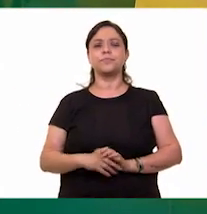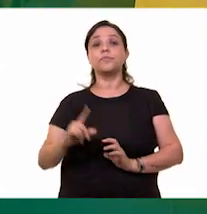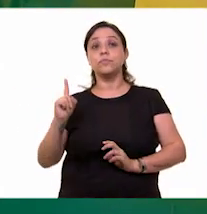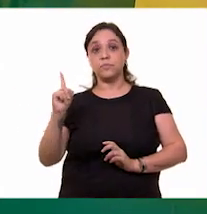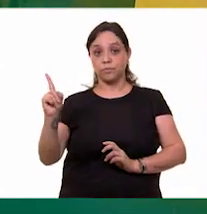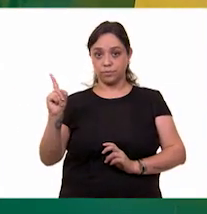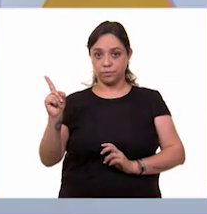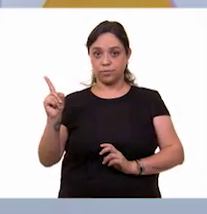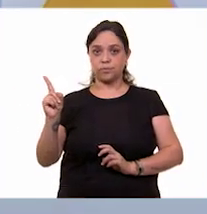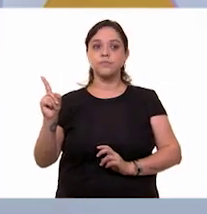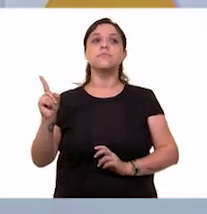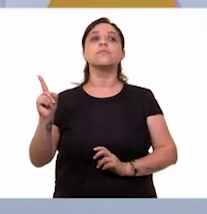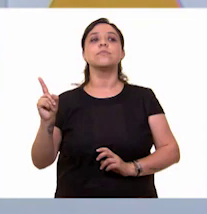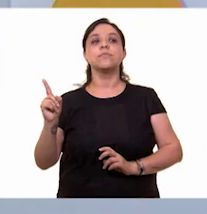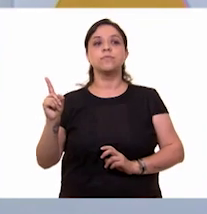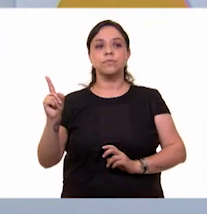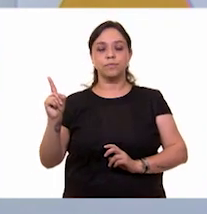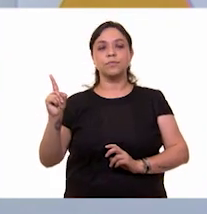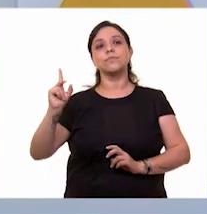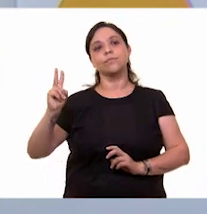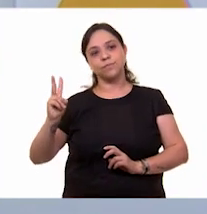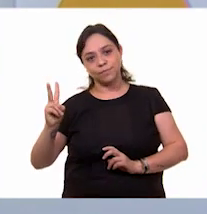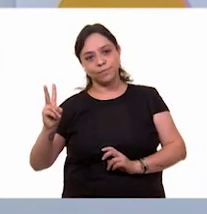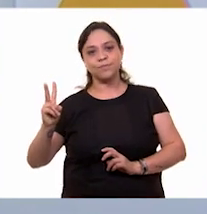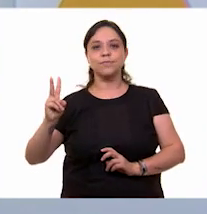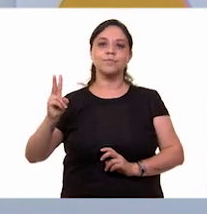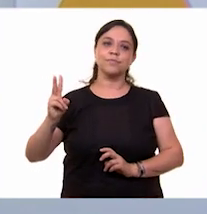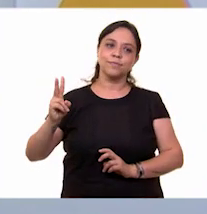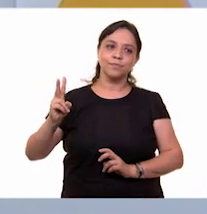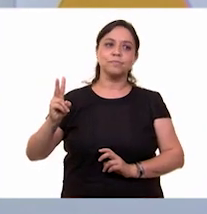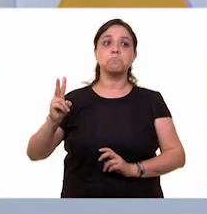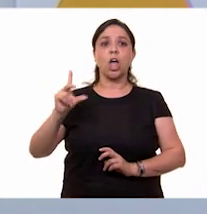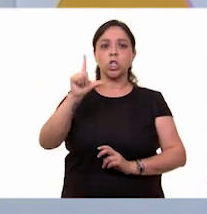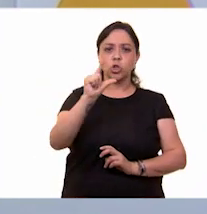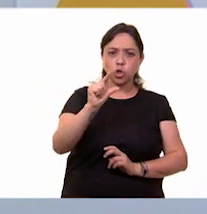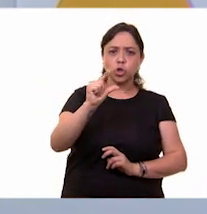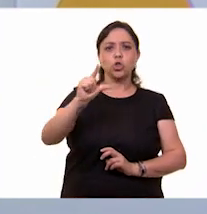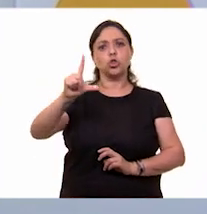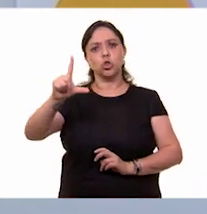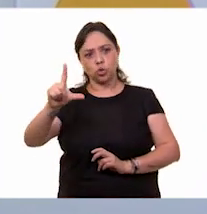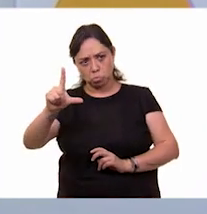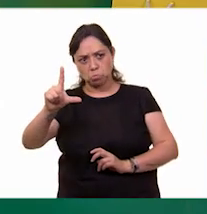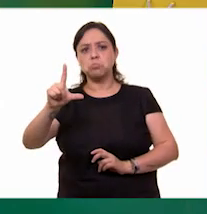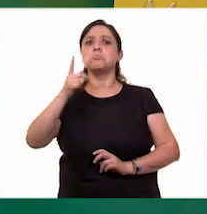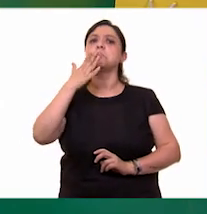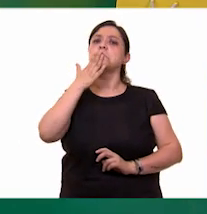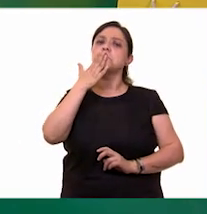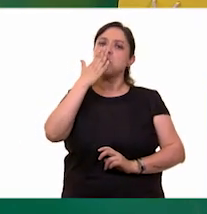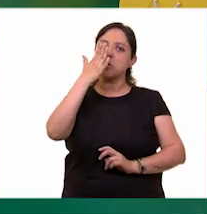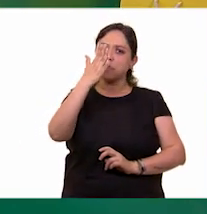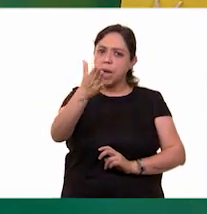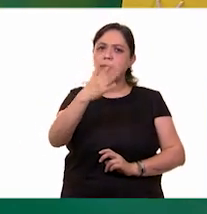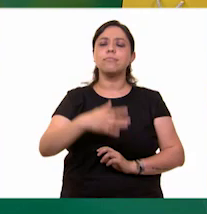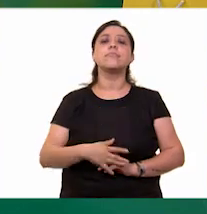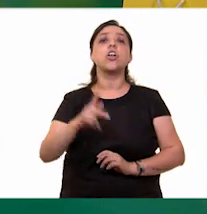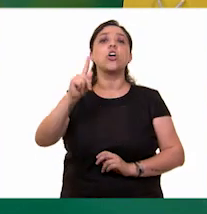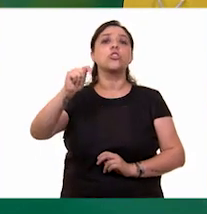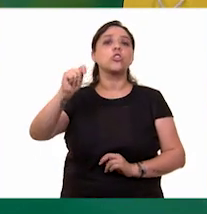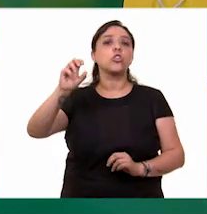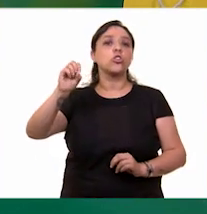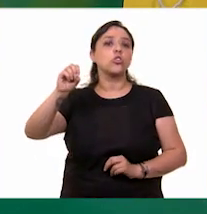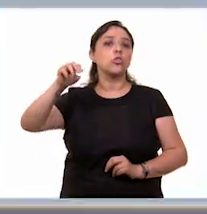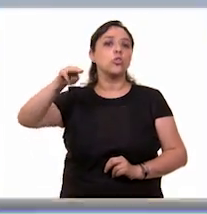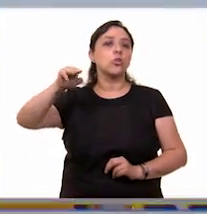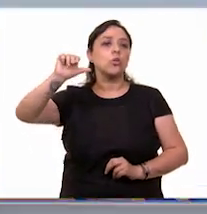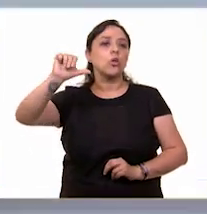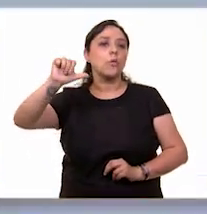aquí uno. Ajá. Y aquí tiene otro. Y es grande y pequeño, muy bien. Muy bien, Raquel. ¿Y el de Tomás? A